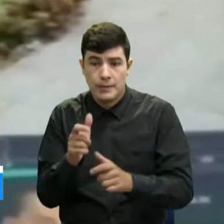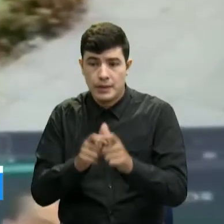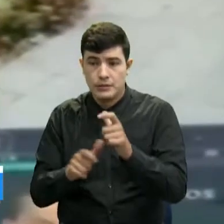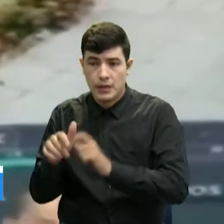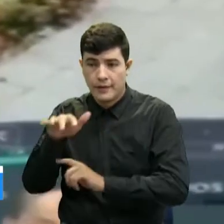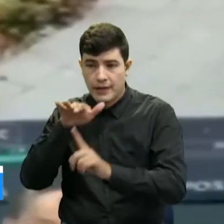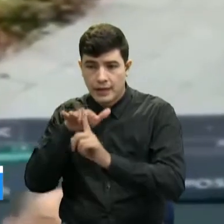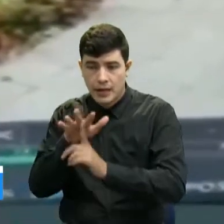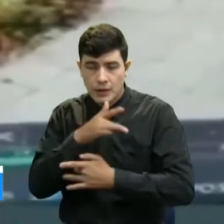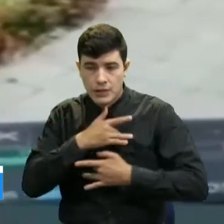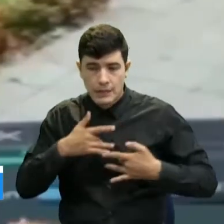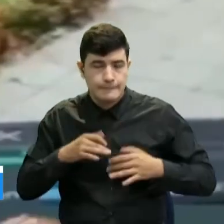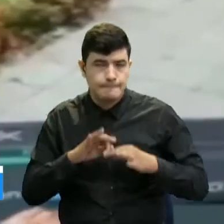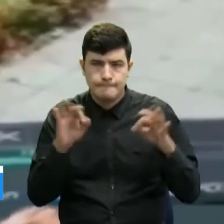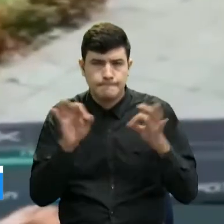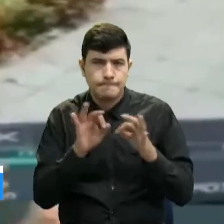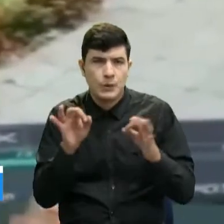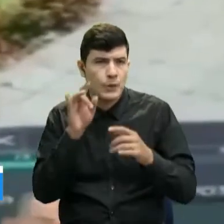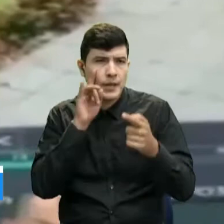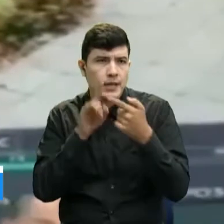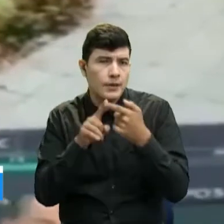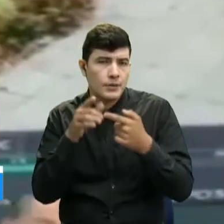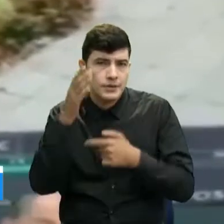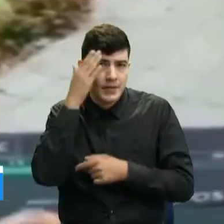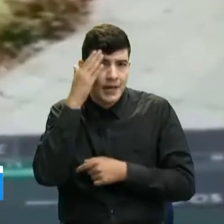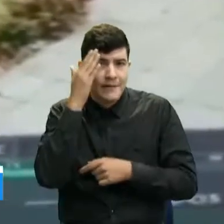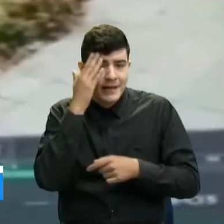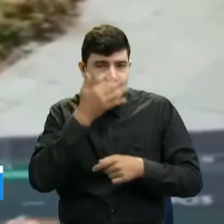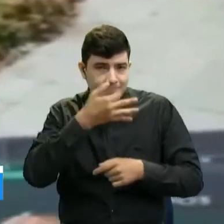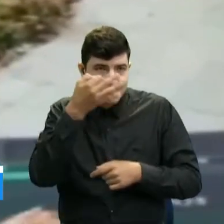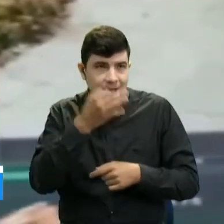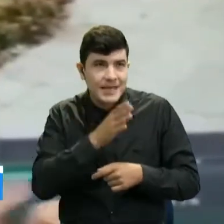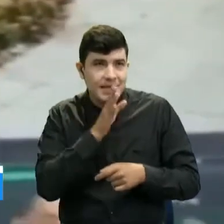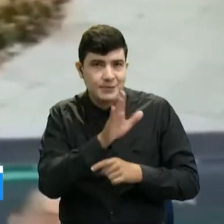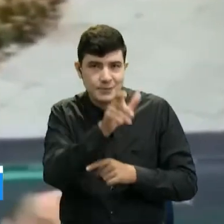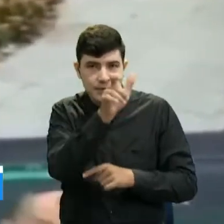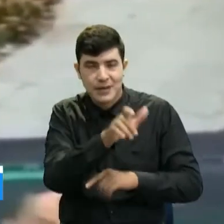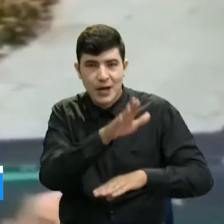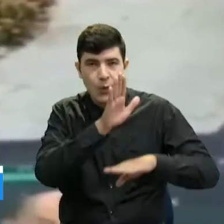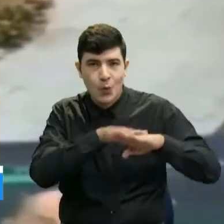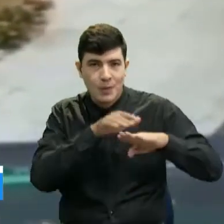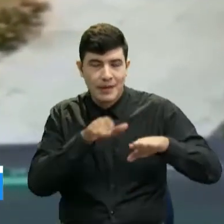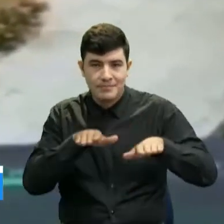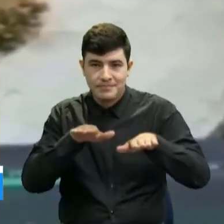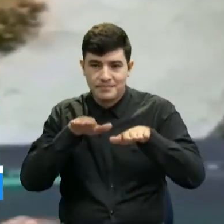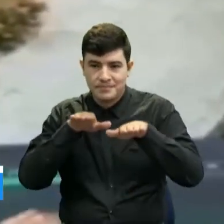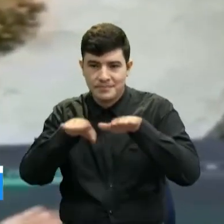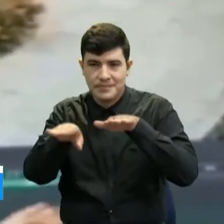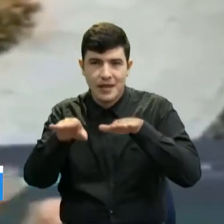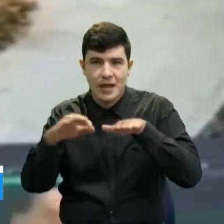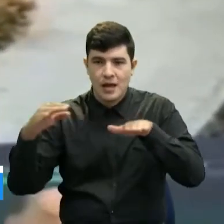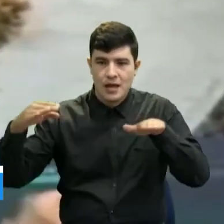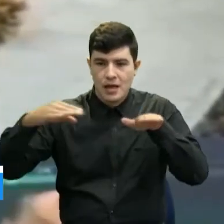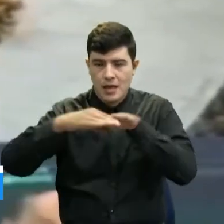personas lesionadas y se busca establecer las causas de este accidente. De igual manera, la